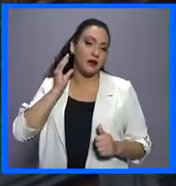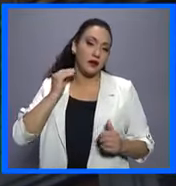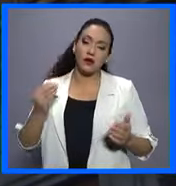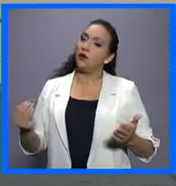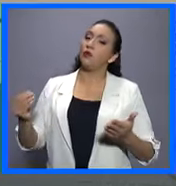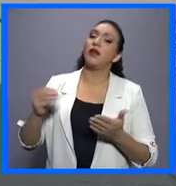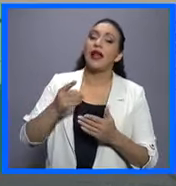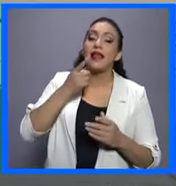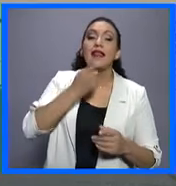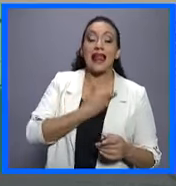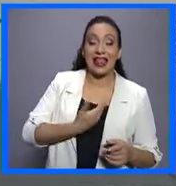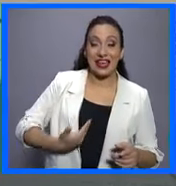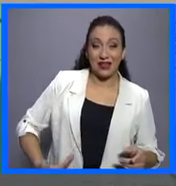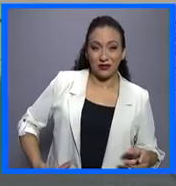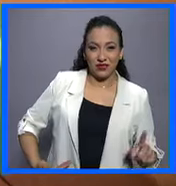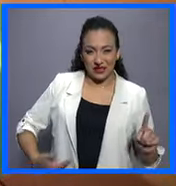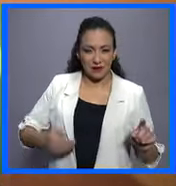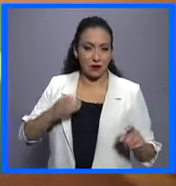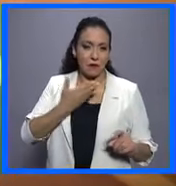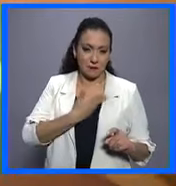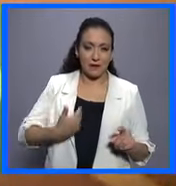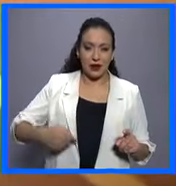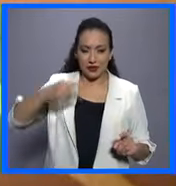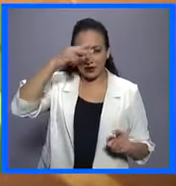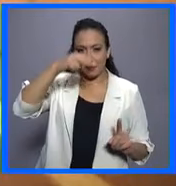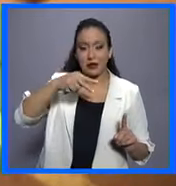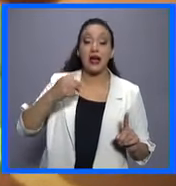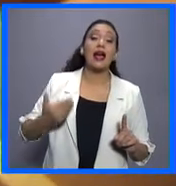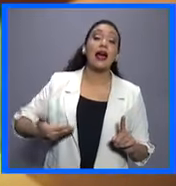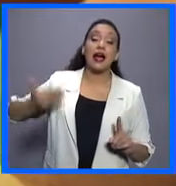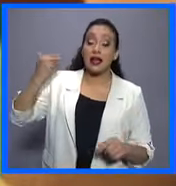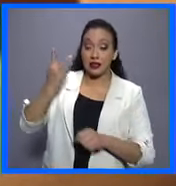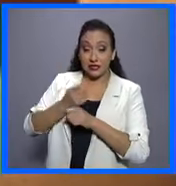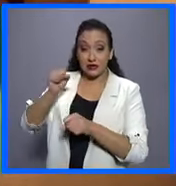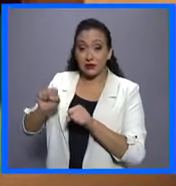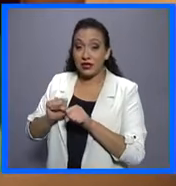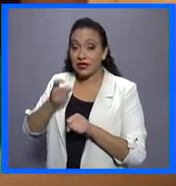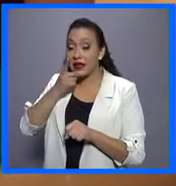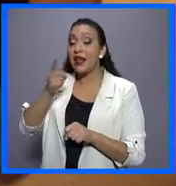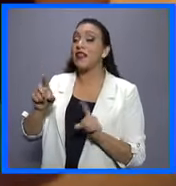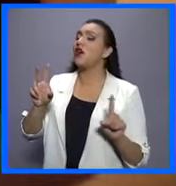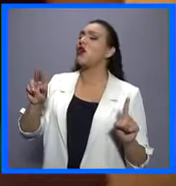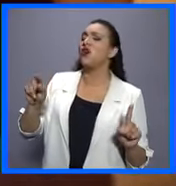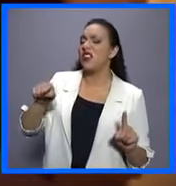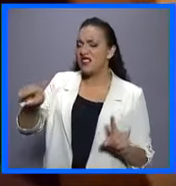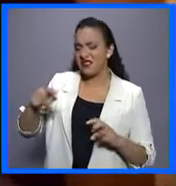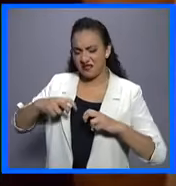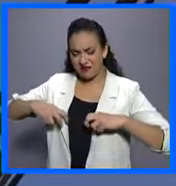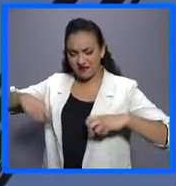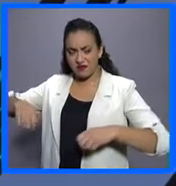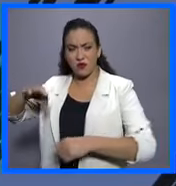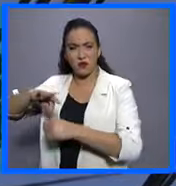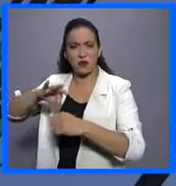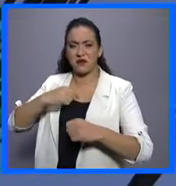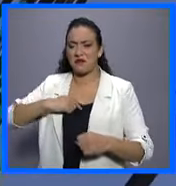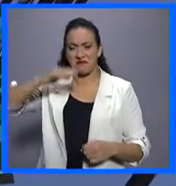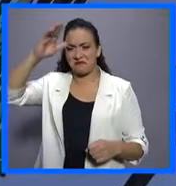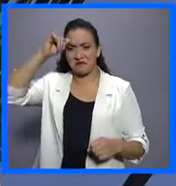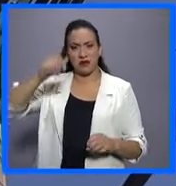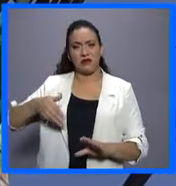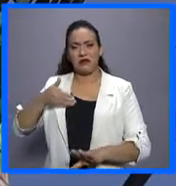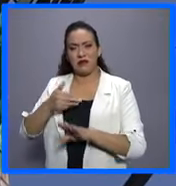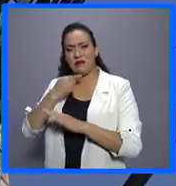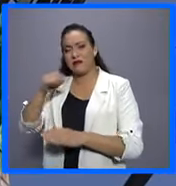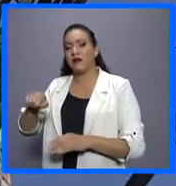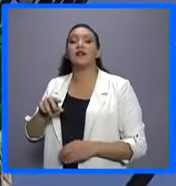la votación del 31 de enero de 2024 de la extinta segunda sala, por la que amparó a personas contra artículos de la Ley de la